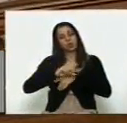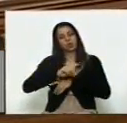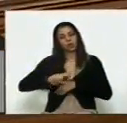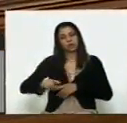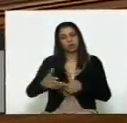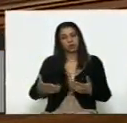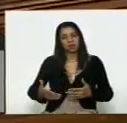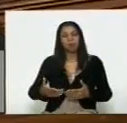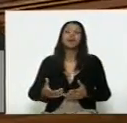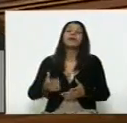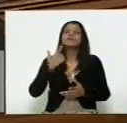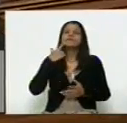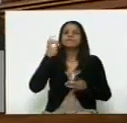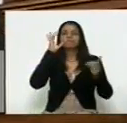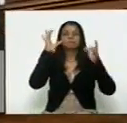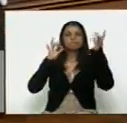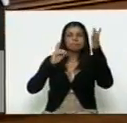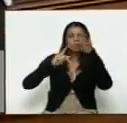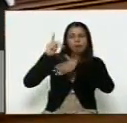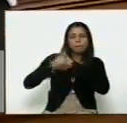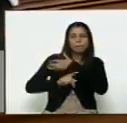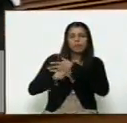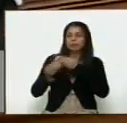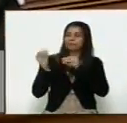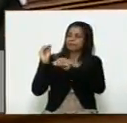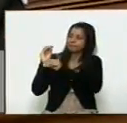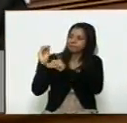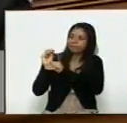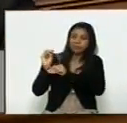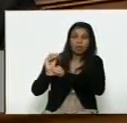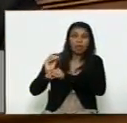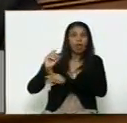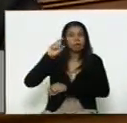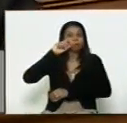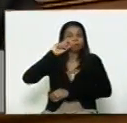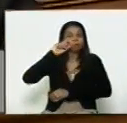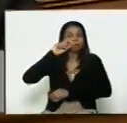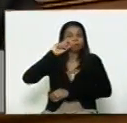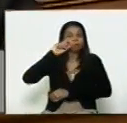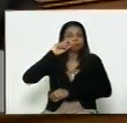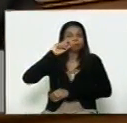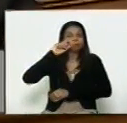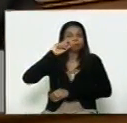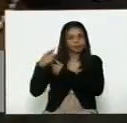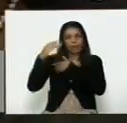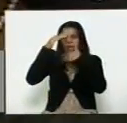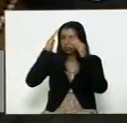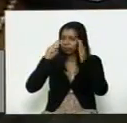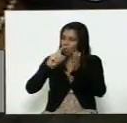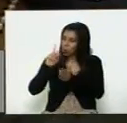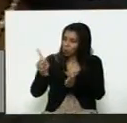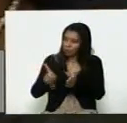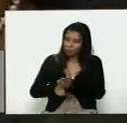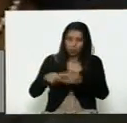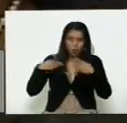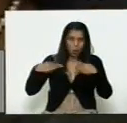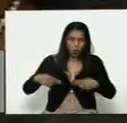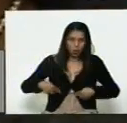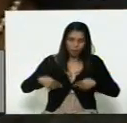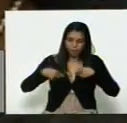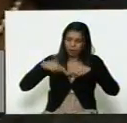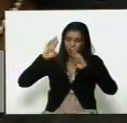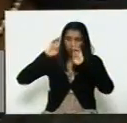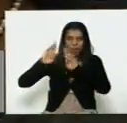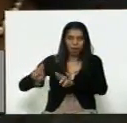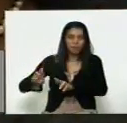tomar todas las medidas necesarias para la protección de las mujeres gestantes. Asegure la atención humanizada y el respeto a